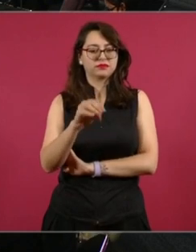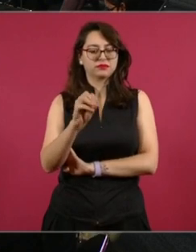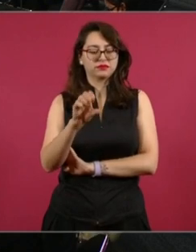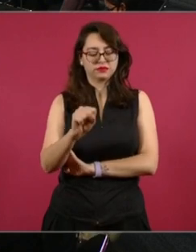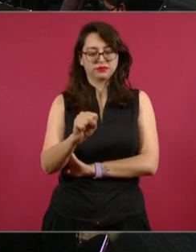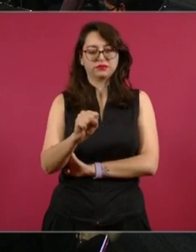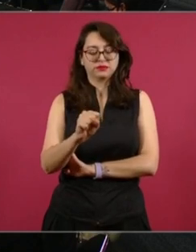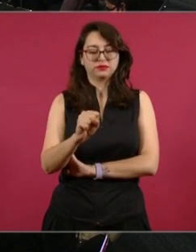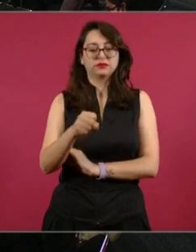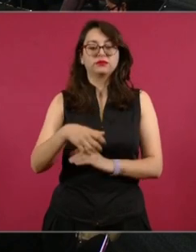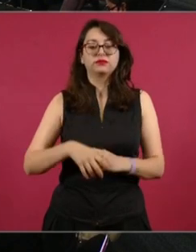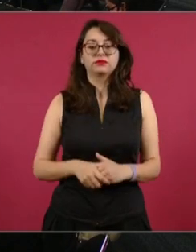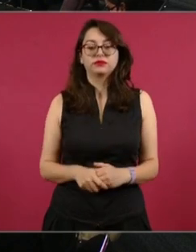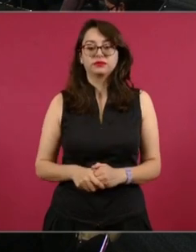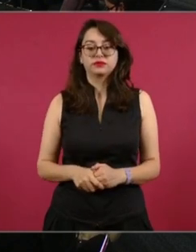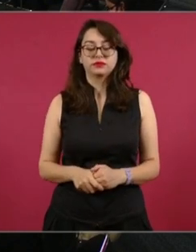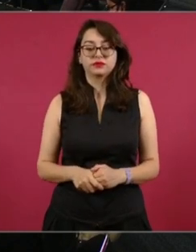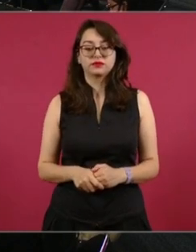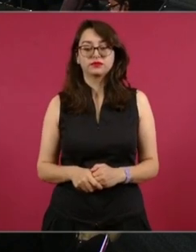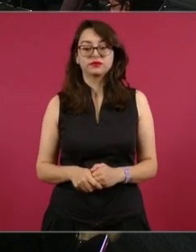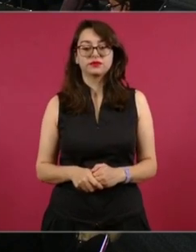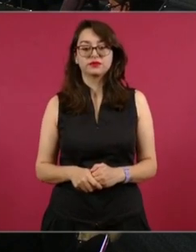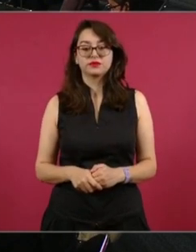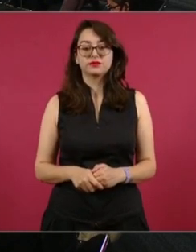de Altos Hornos